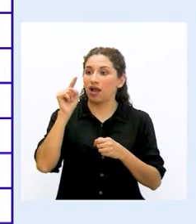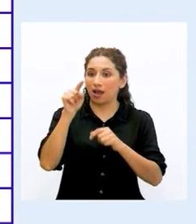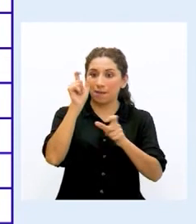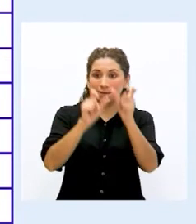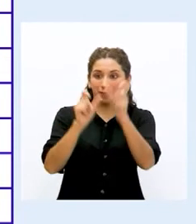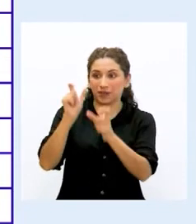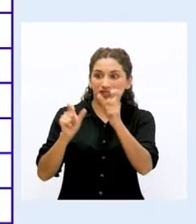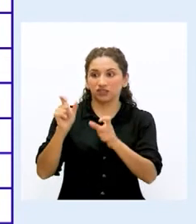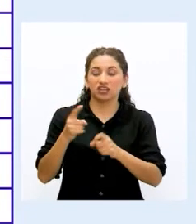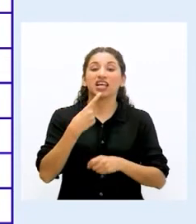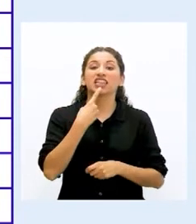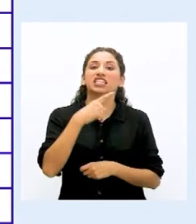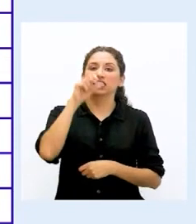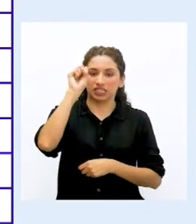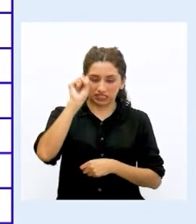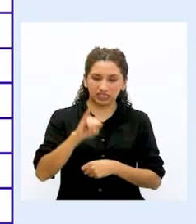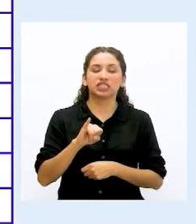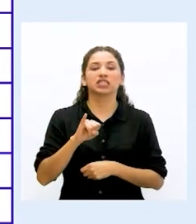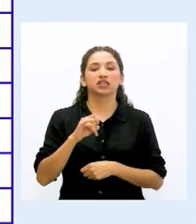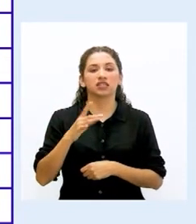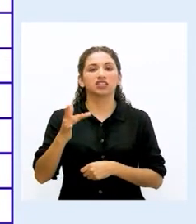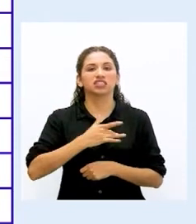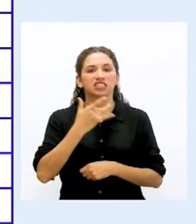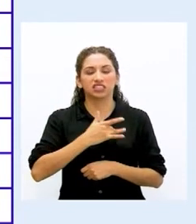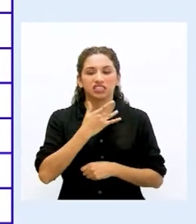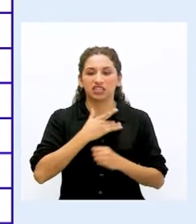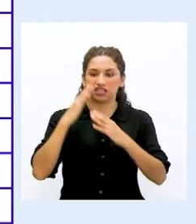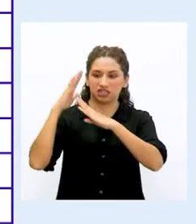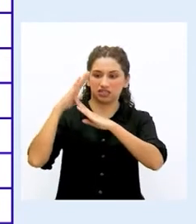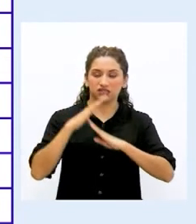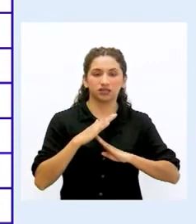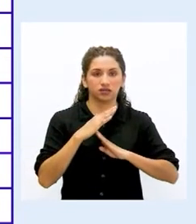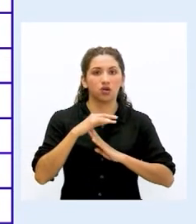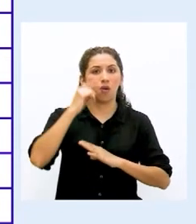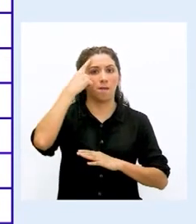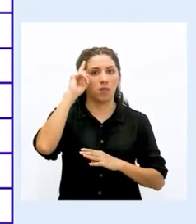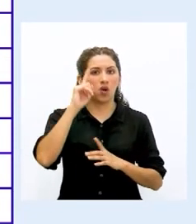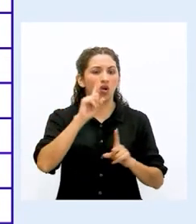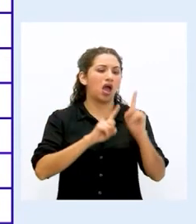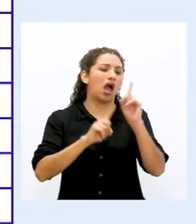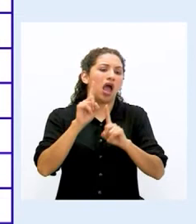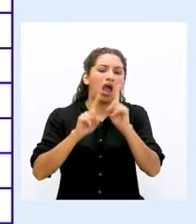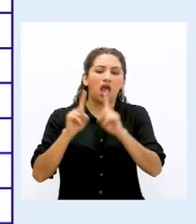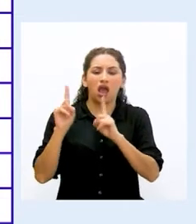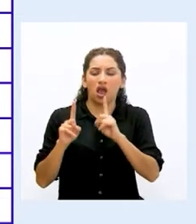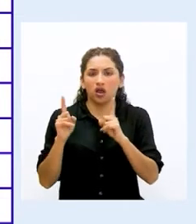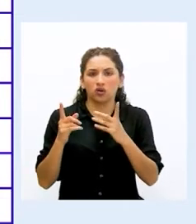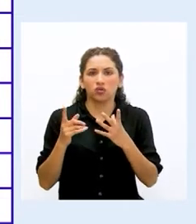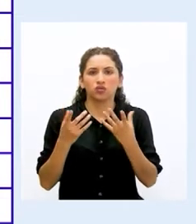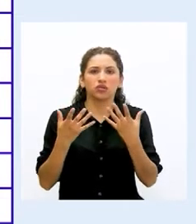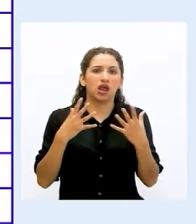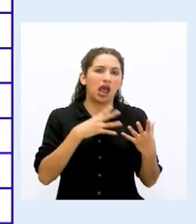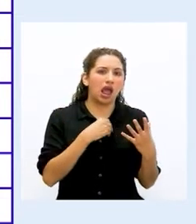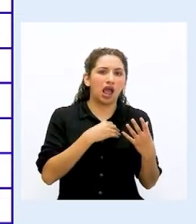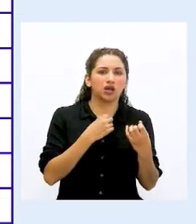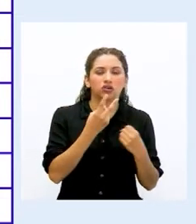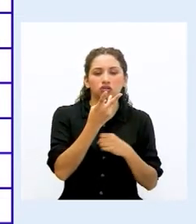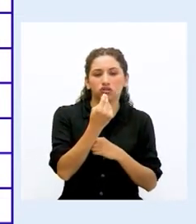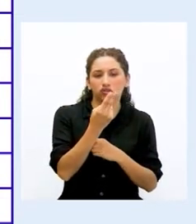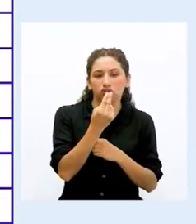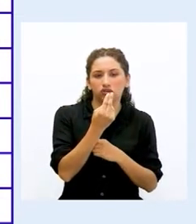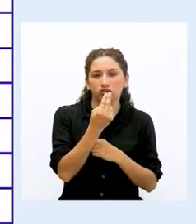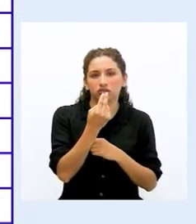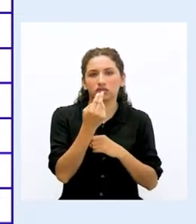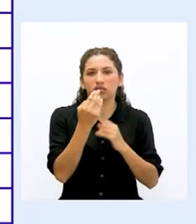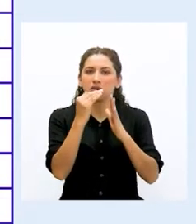encuestadas afirman haberse sentido discriminadas por alguna razón cuando tenían entre 12